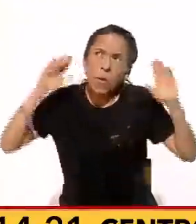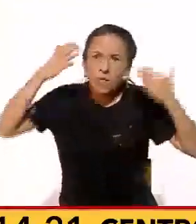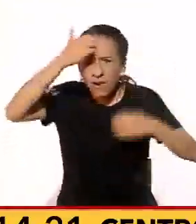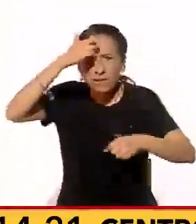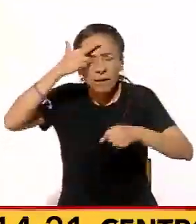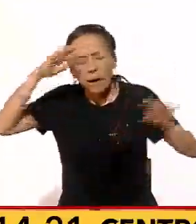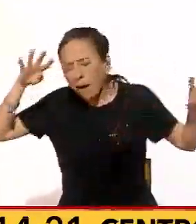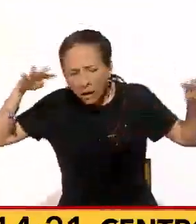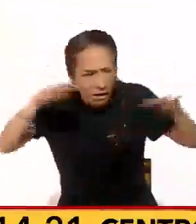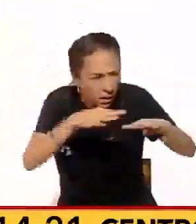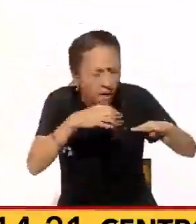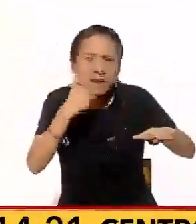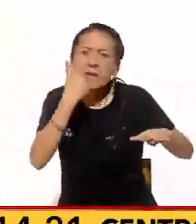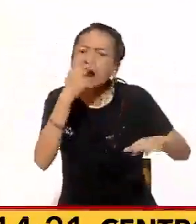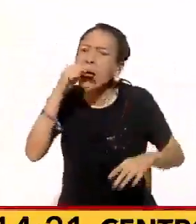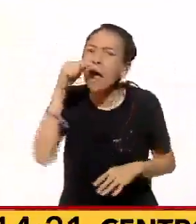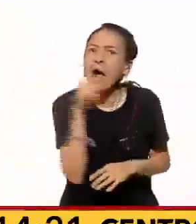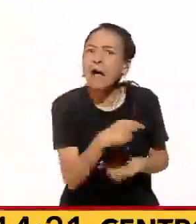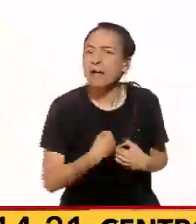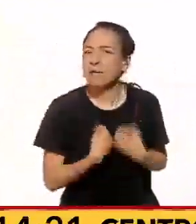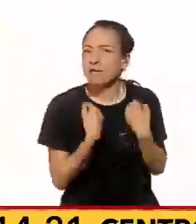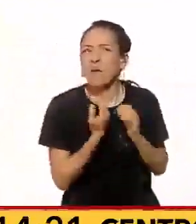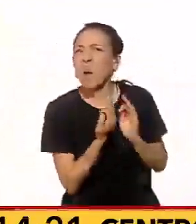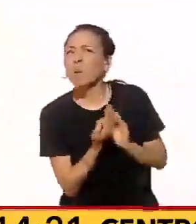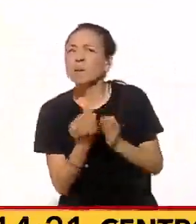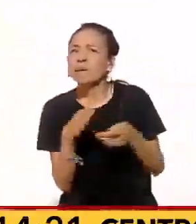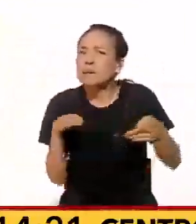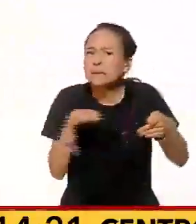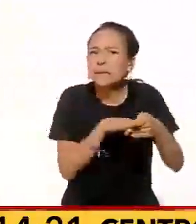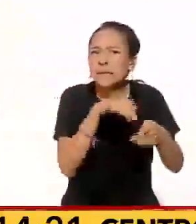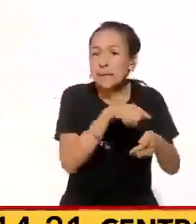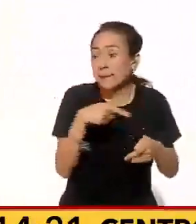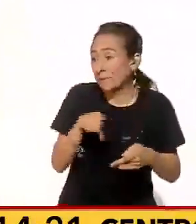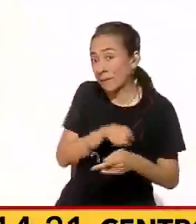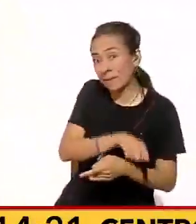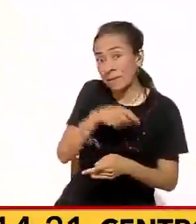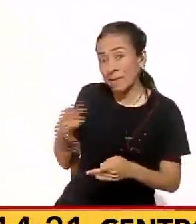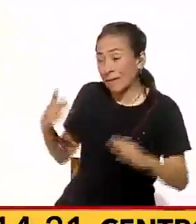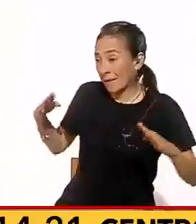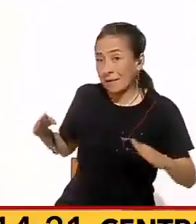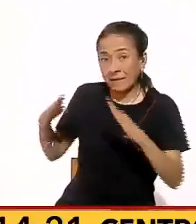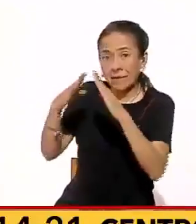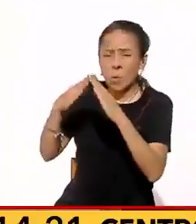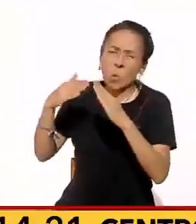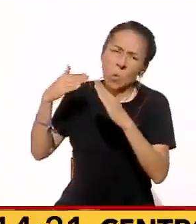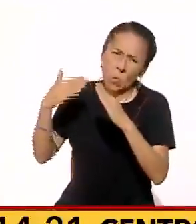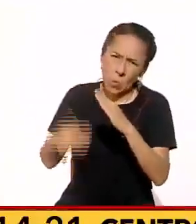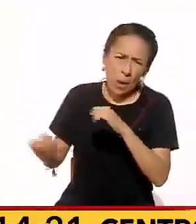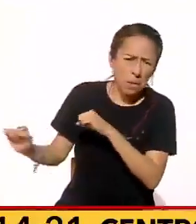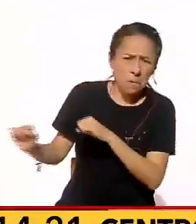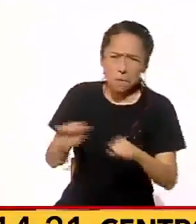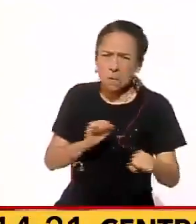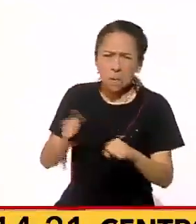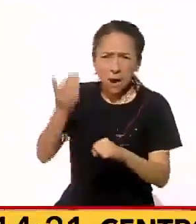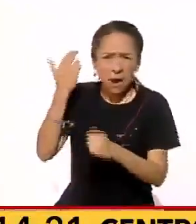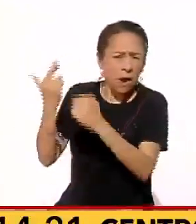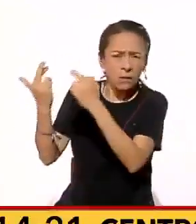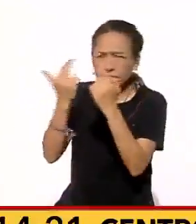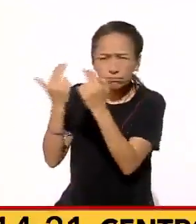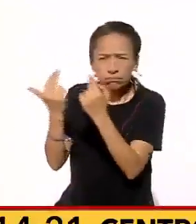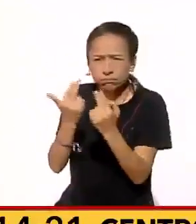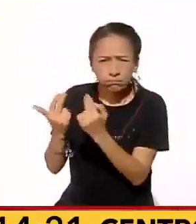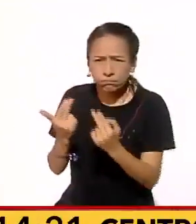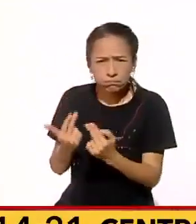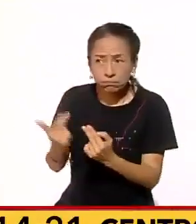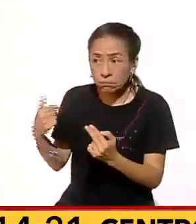quieren vivir allí o cerca de ahí. Pero también Tlatelolco resultó muy dañado por esos sismos y el deterioro